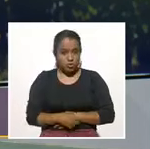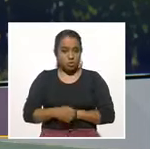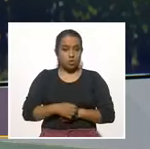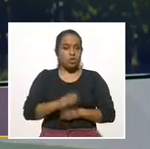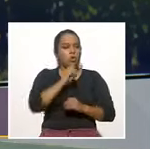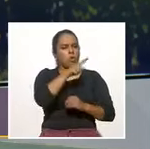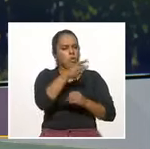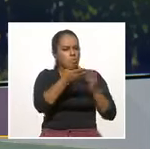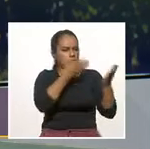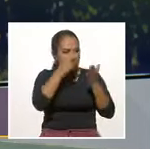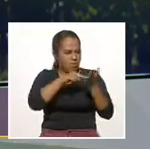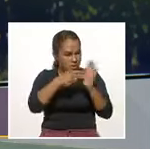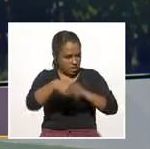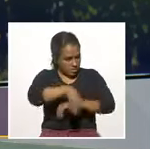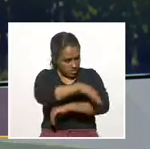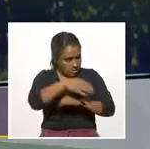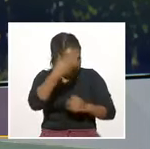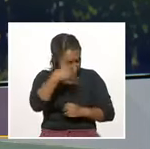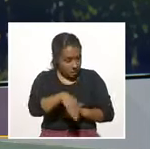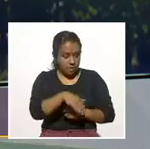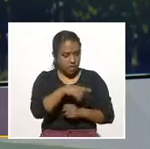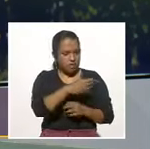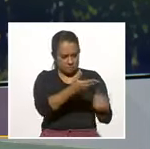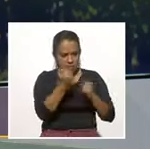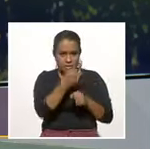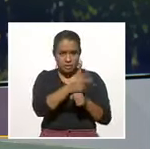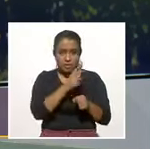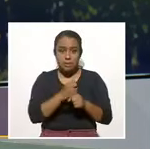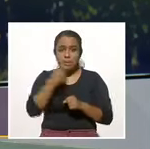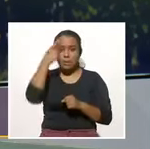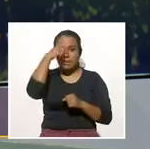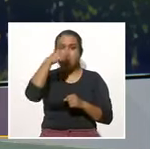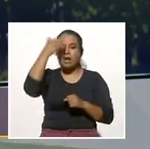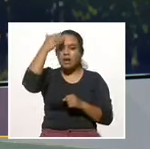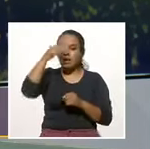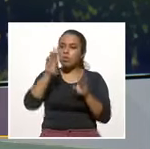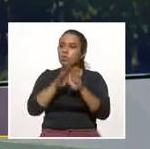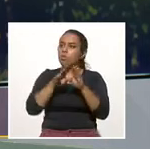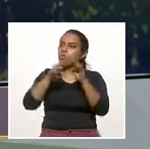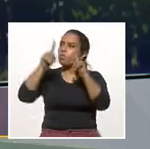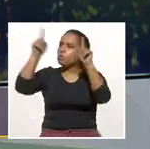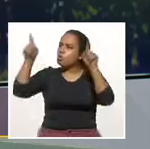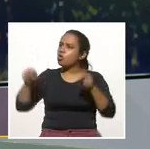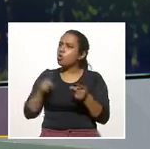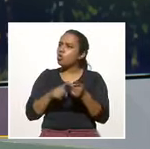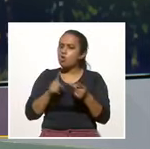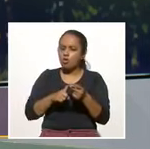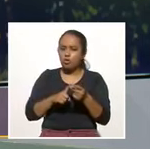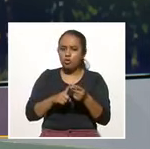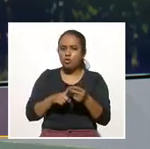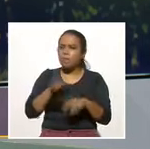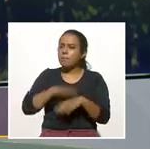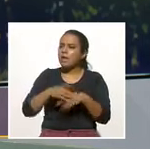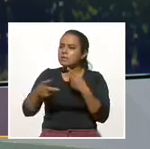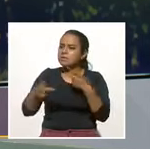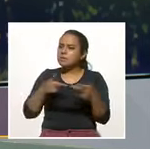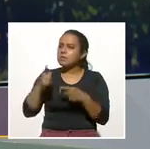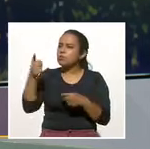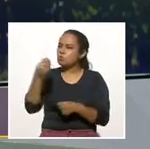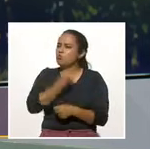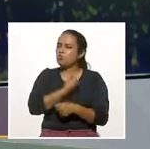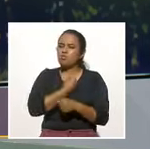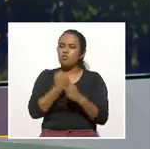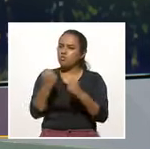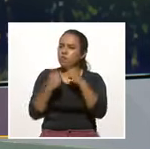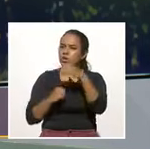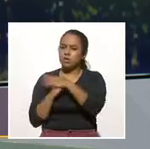arquitectura o ingeniería, dado que ellos conocen perfectamente cómo bajan las cargas, cuáles son los elementos más preparados para resistir